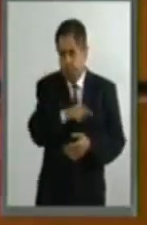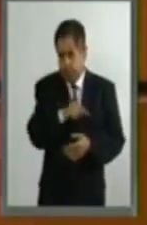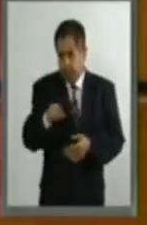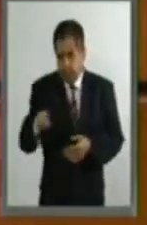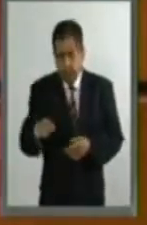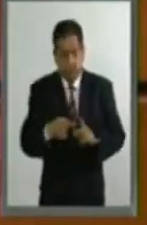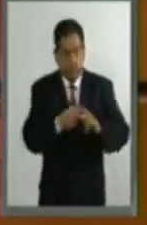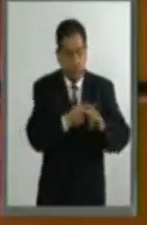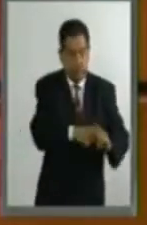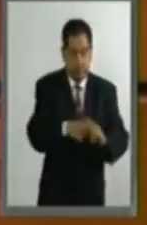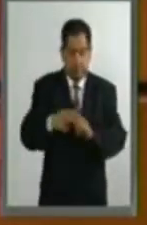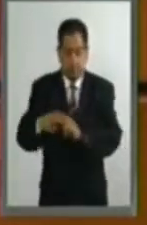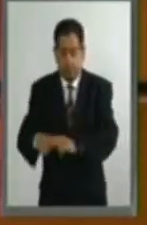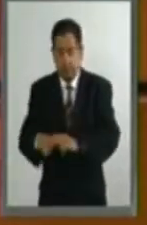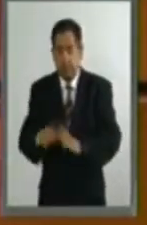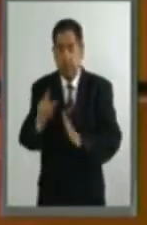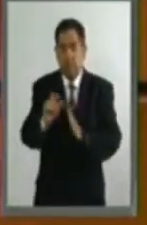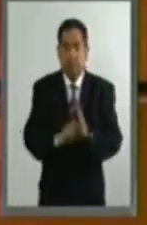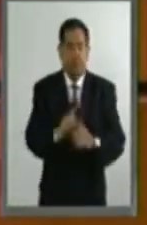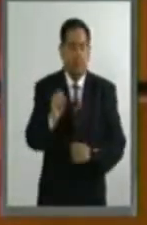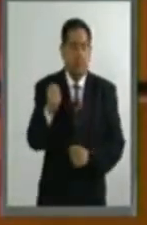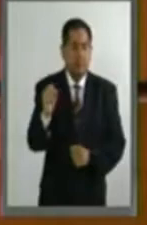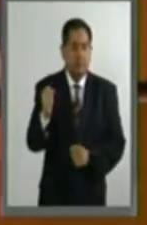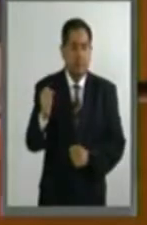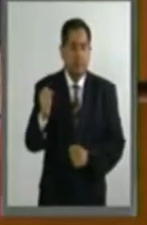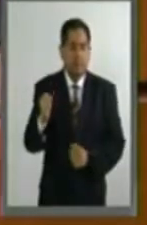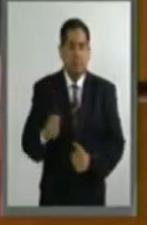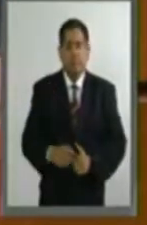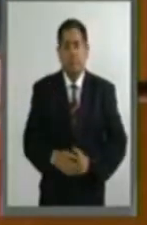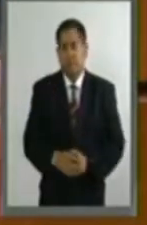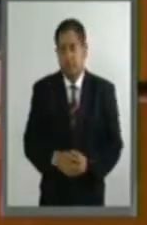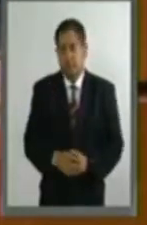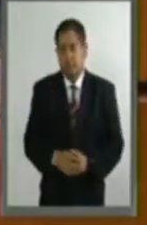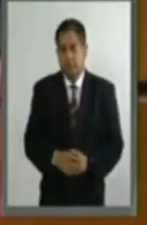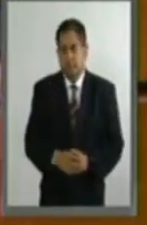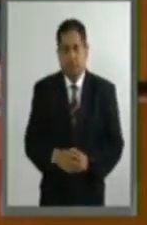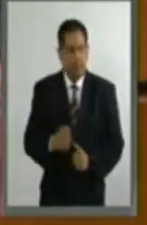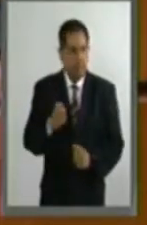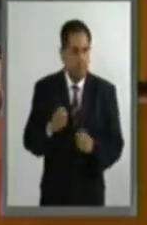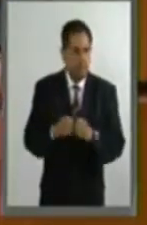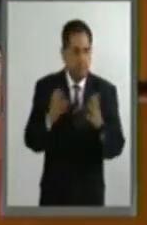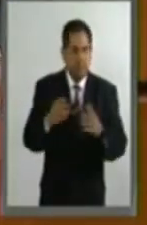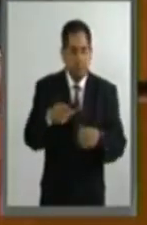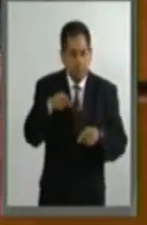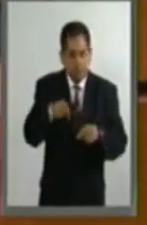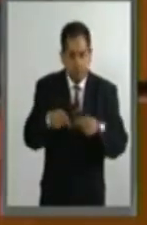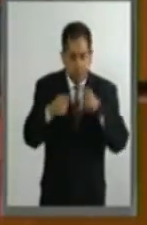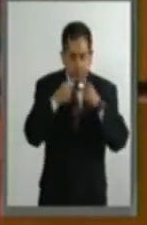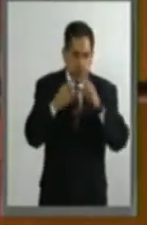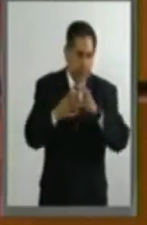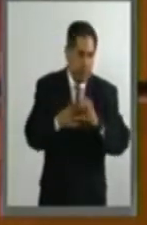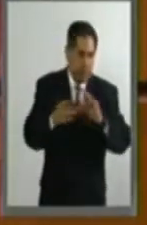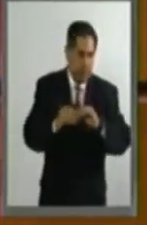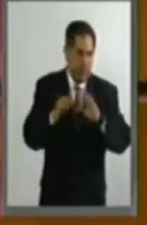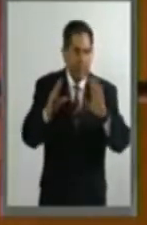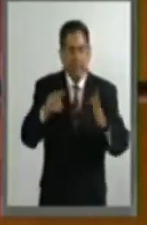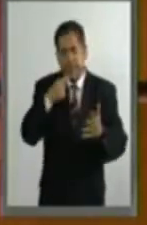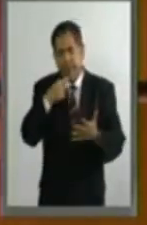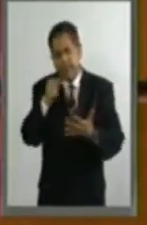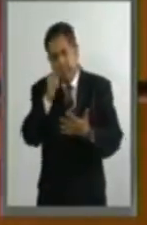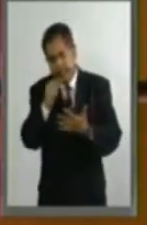iniciar actividades en el mes de septiembre. Por lo que aquí se ha expuesto, por lo que se ha